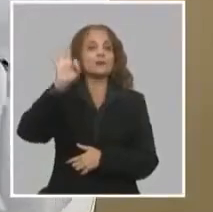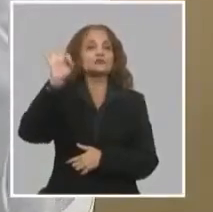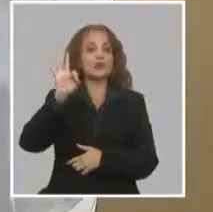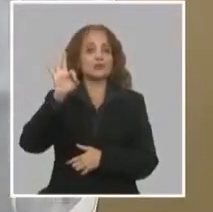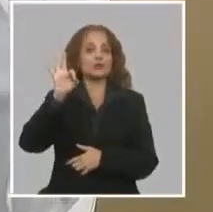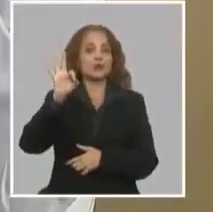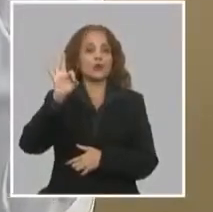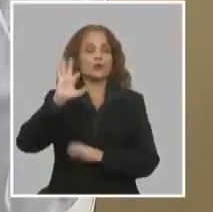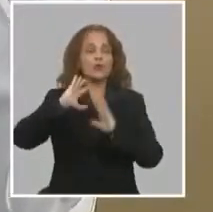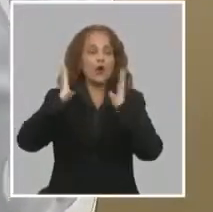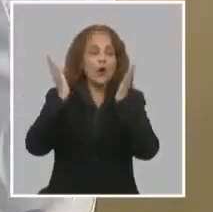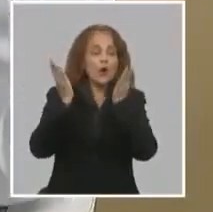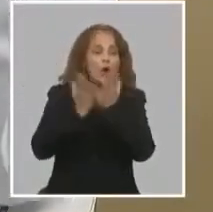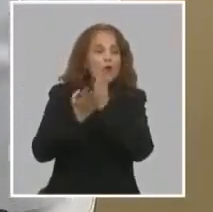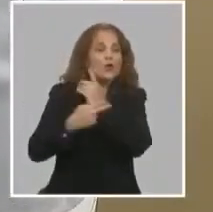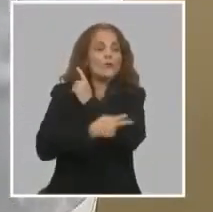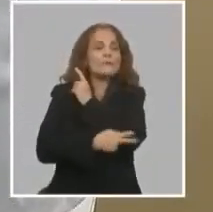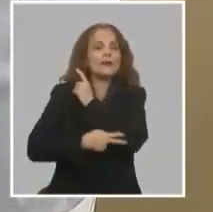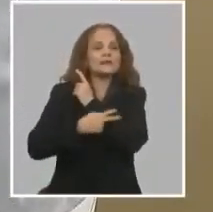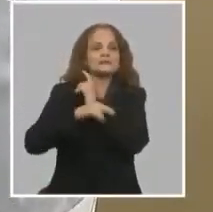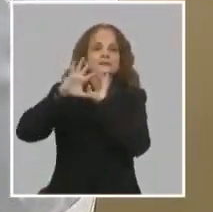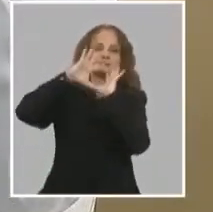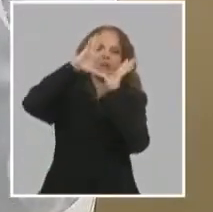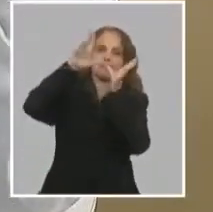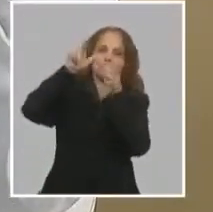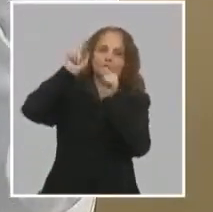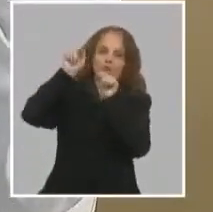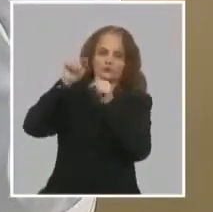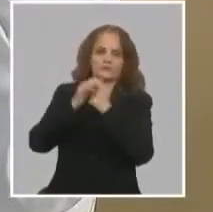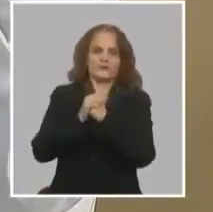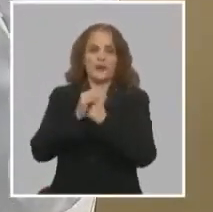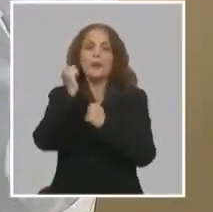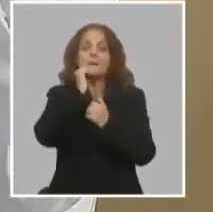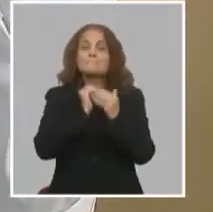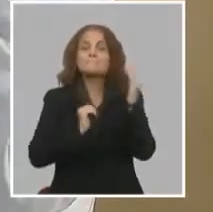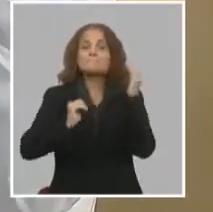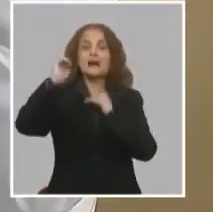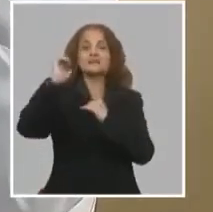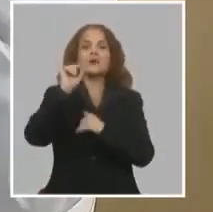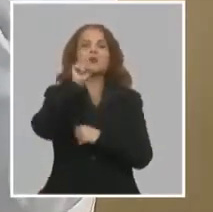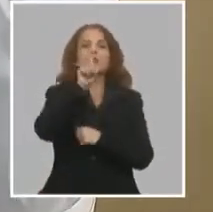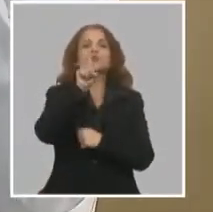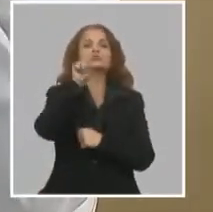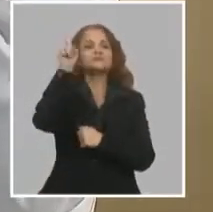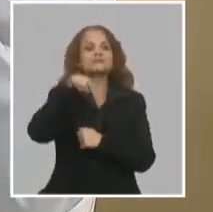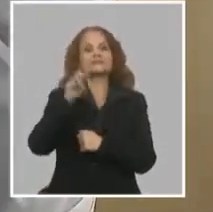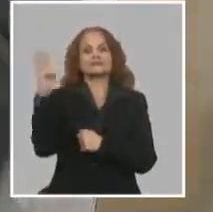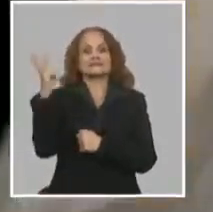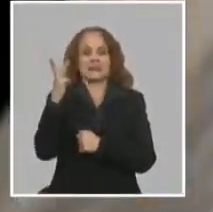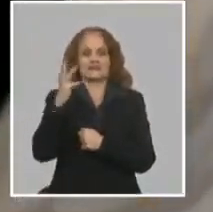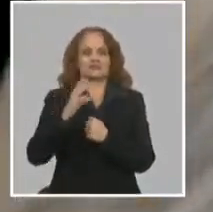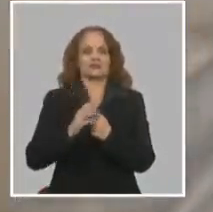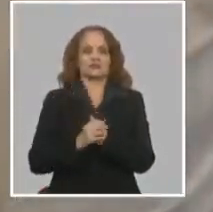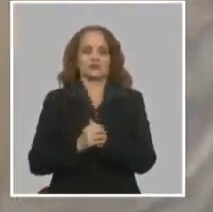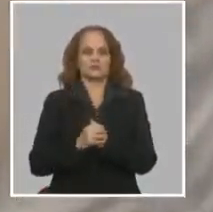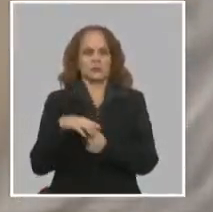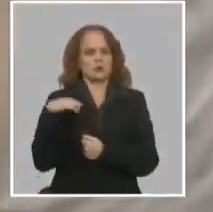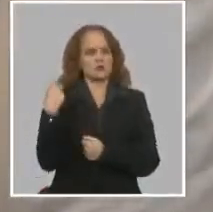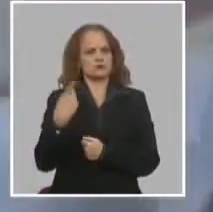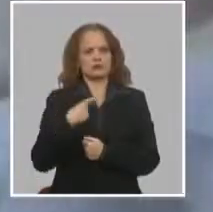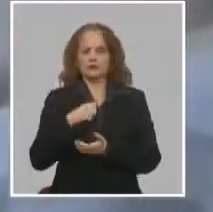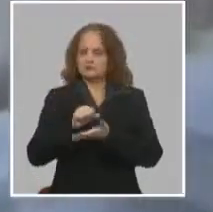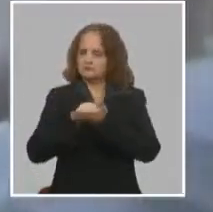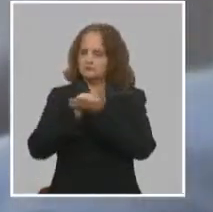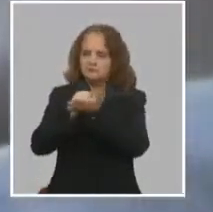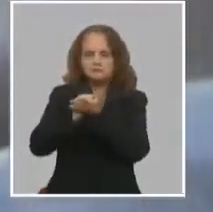del mundo, es decir, más de un tercio. Estamos presentes con solidaridad, con amor, con altruismo,